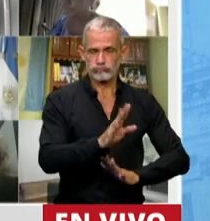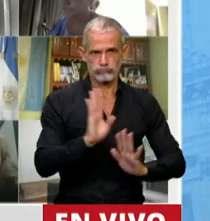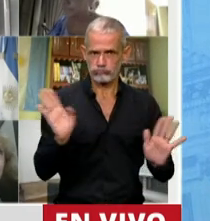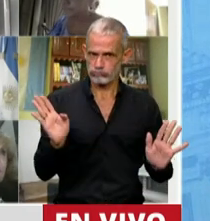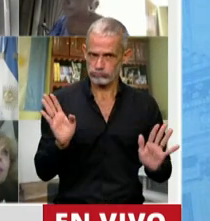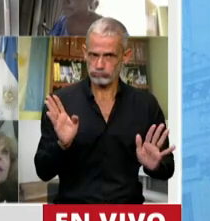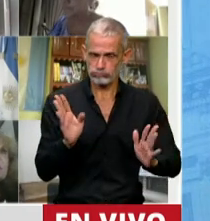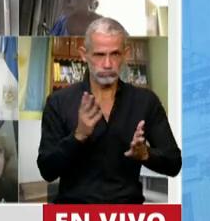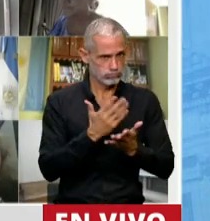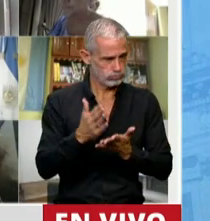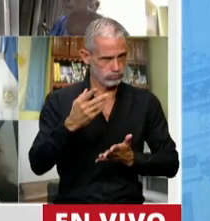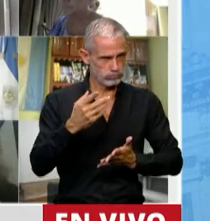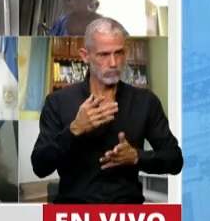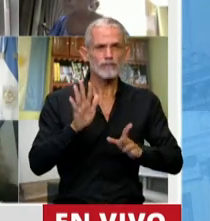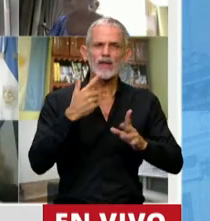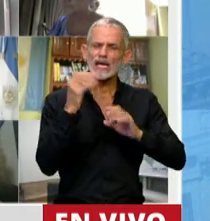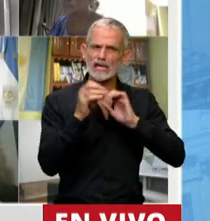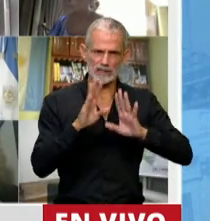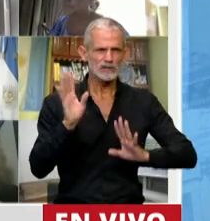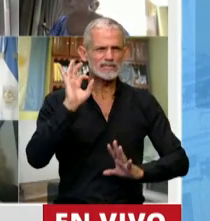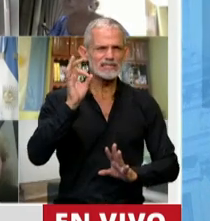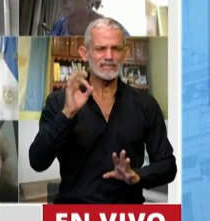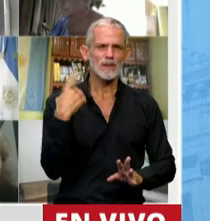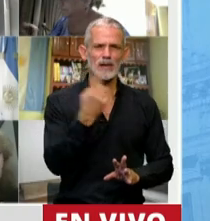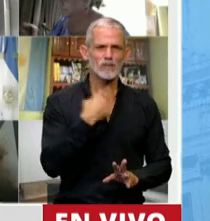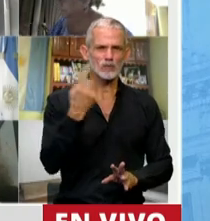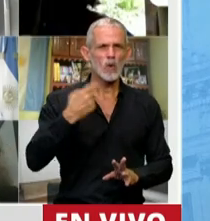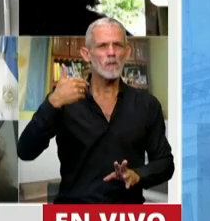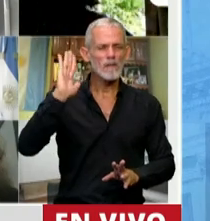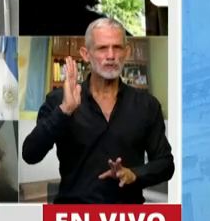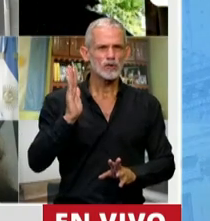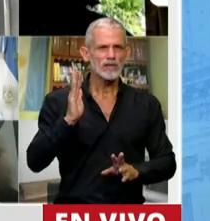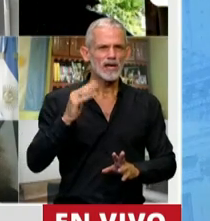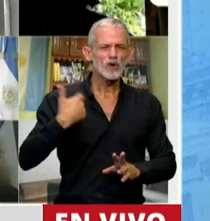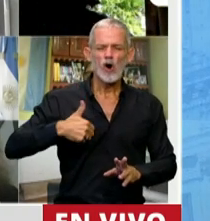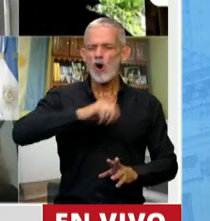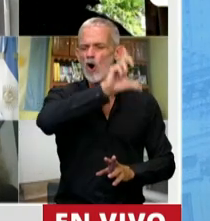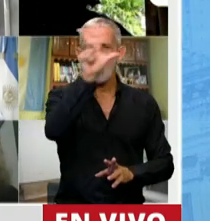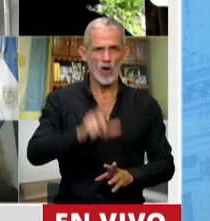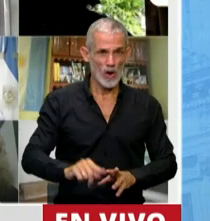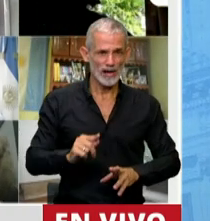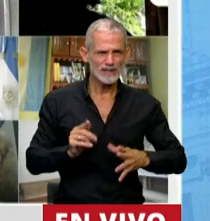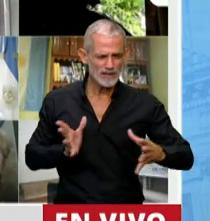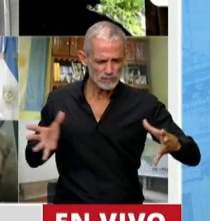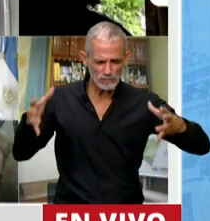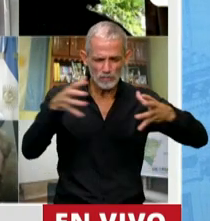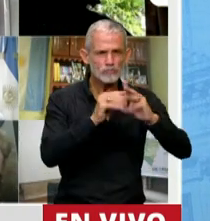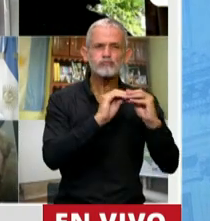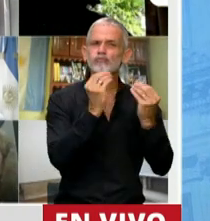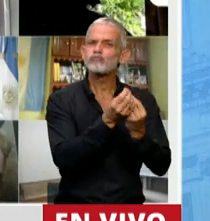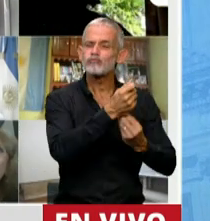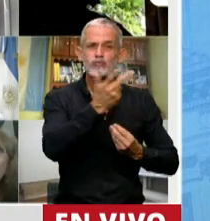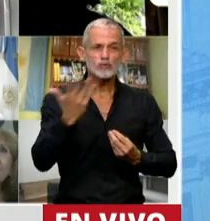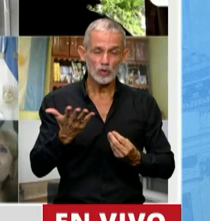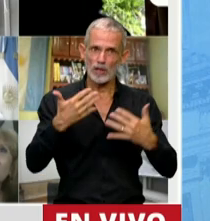está decir, y la gran mayoría sabemos, en la actualidad, a lo largo y ancho del país, reúne